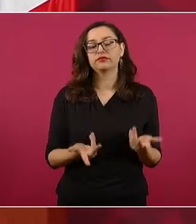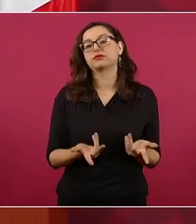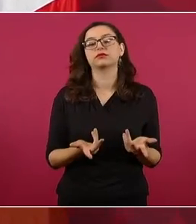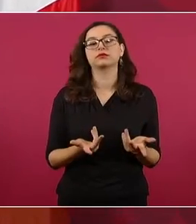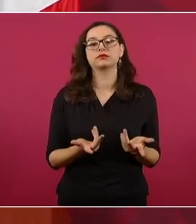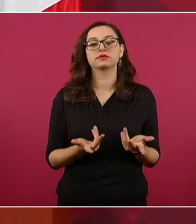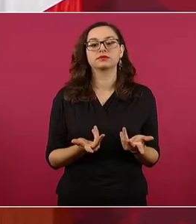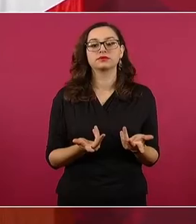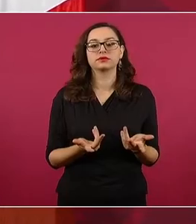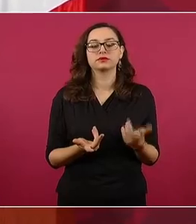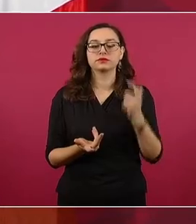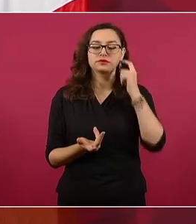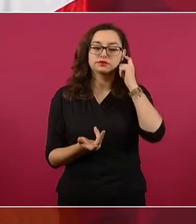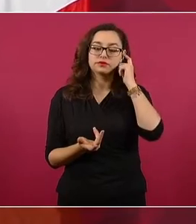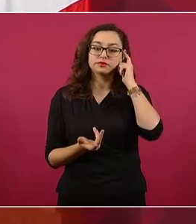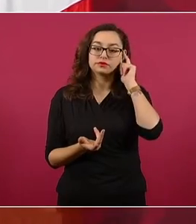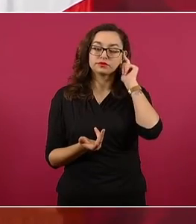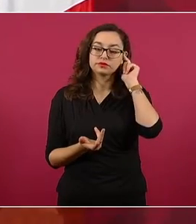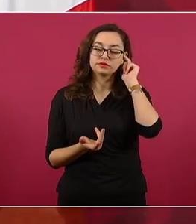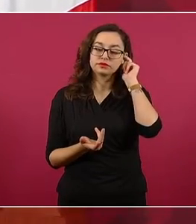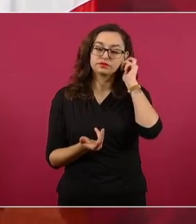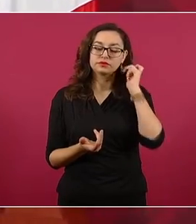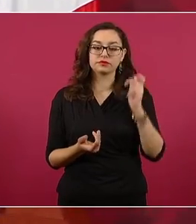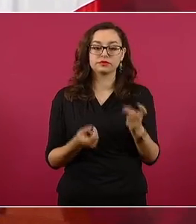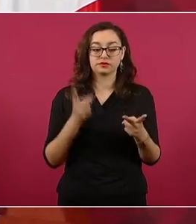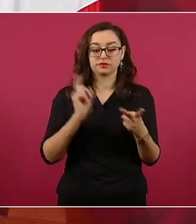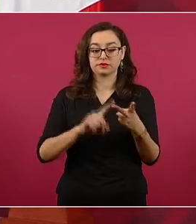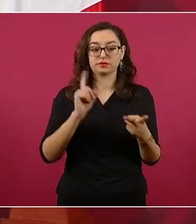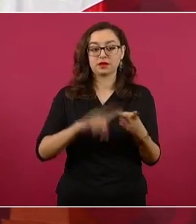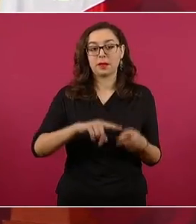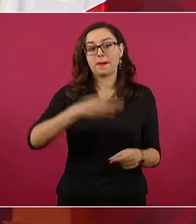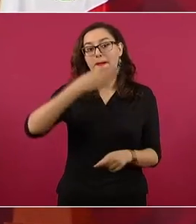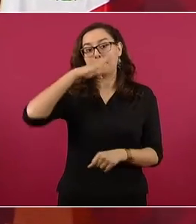ofrecían maíz amarillo